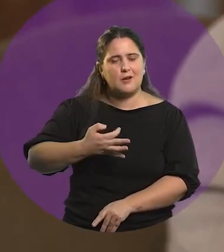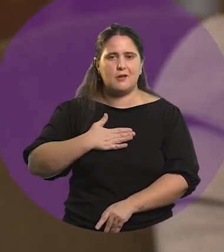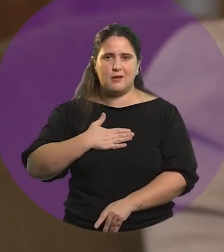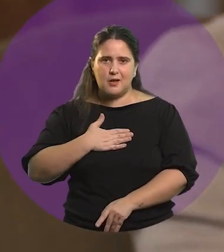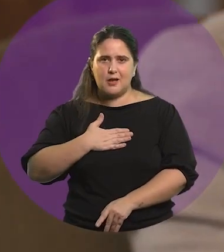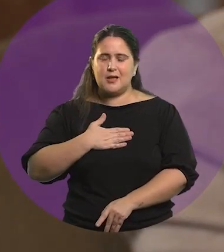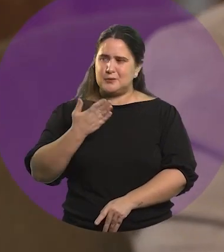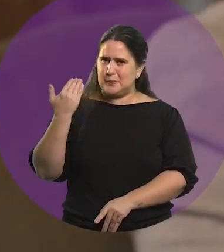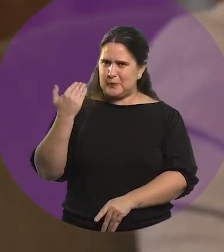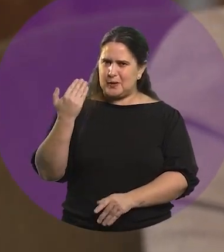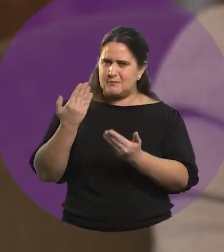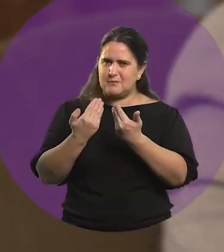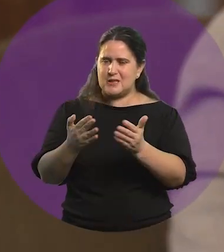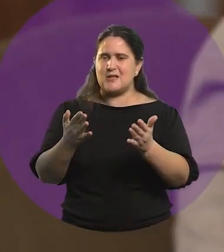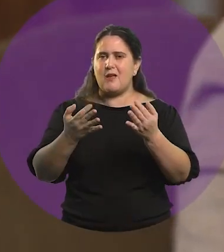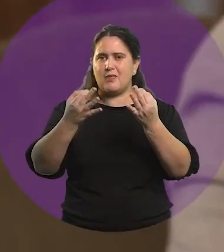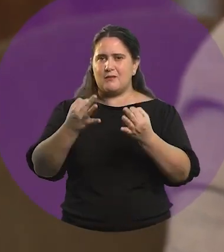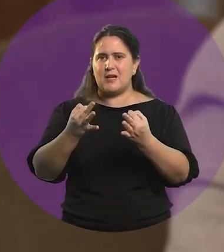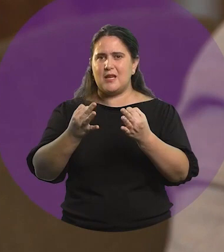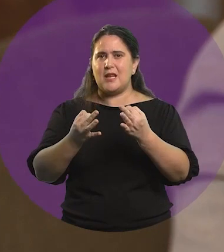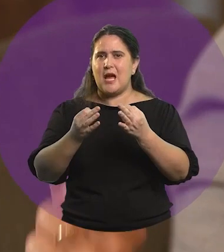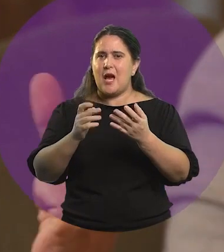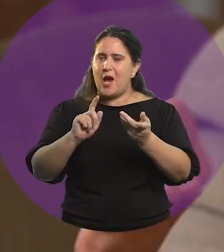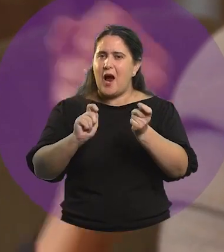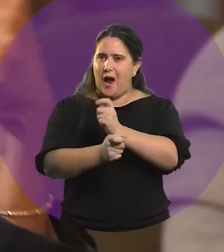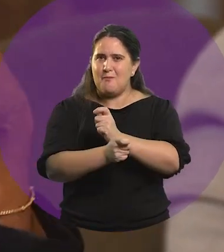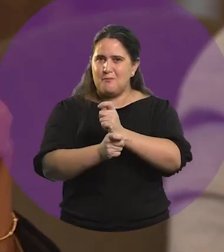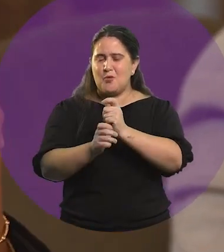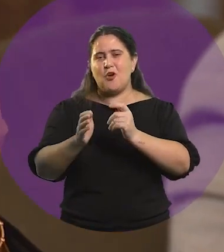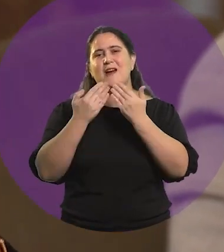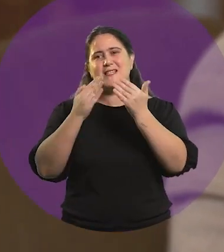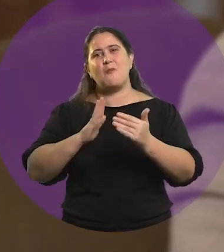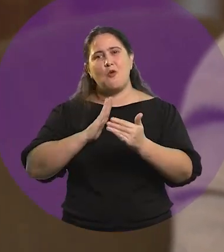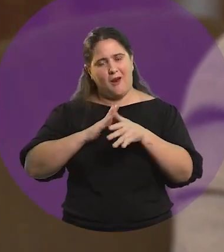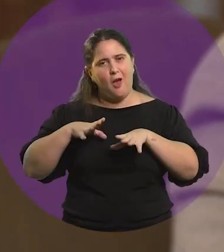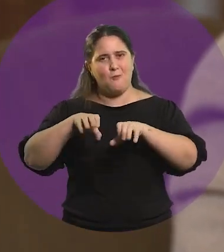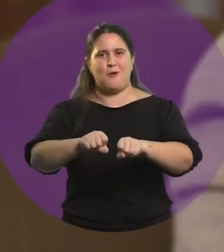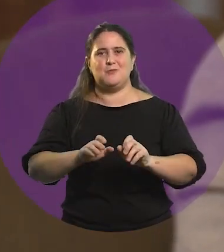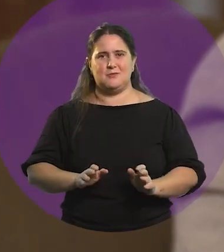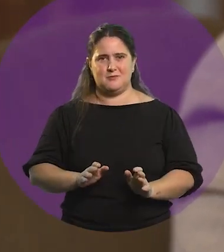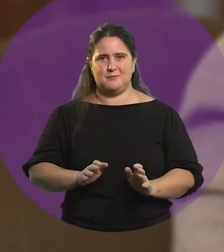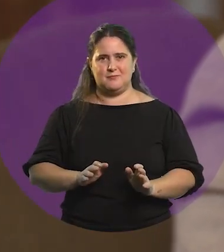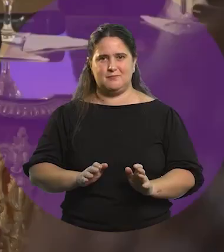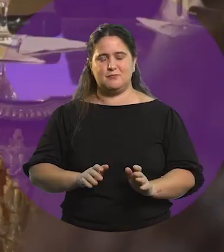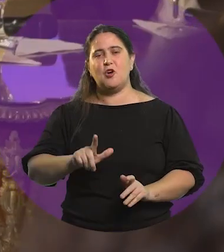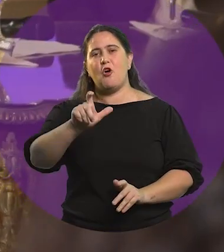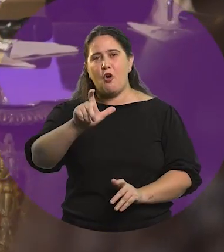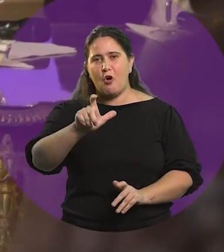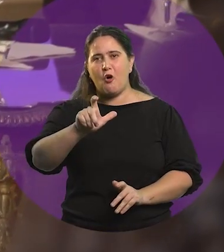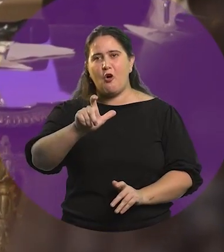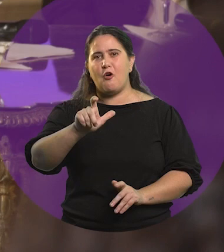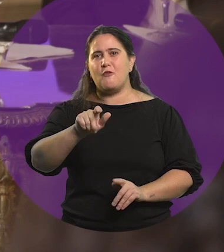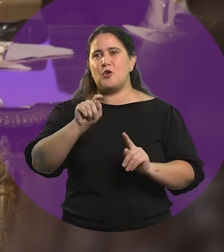realmente hace un tiempo empezaron a darse esos cambios de la mano de mujeres que asumieron compromisos.